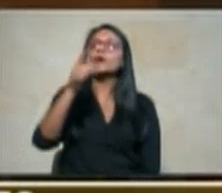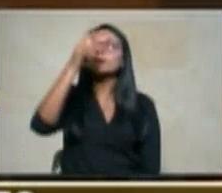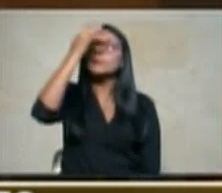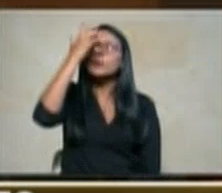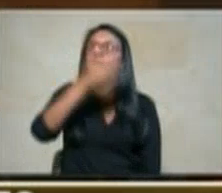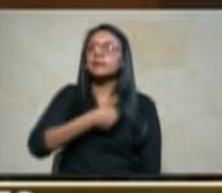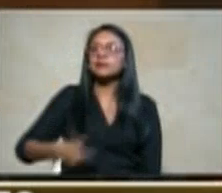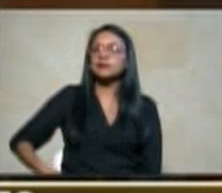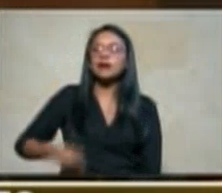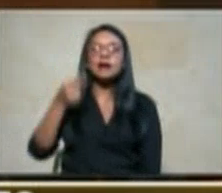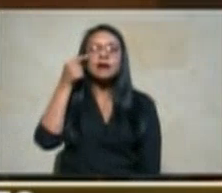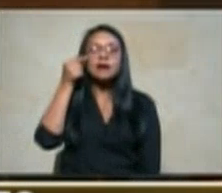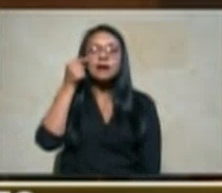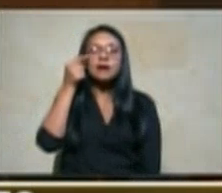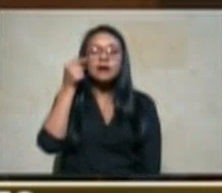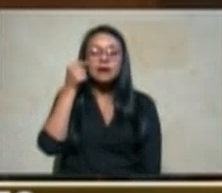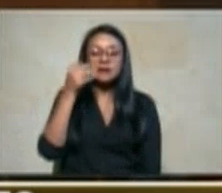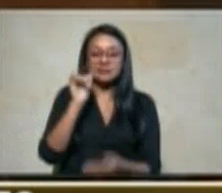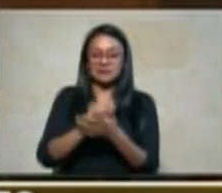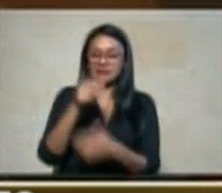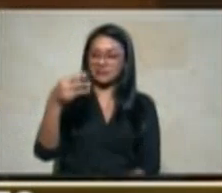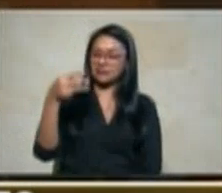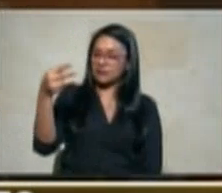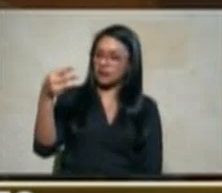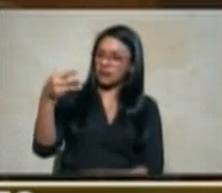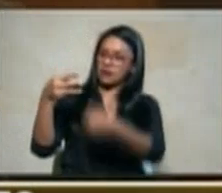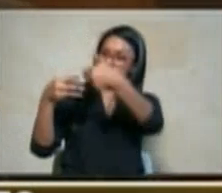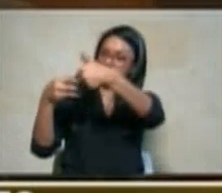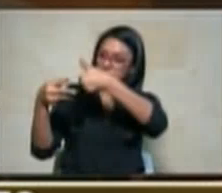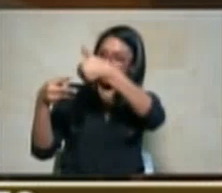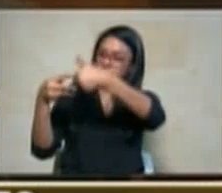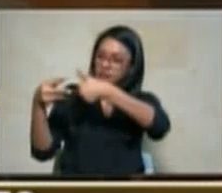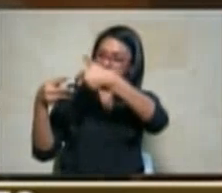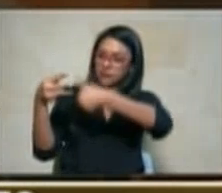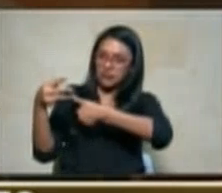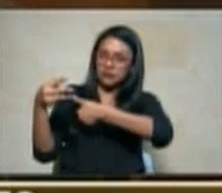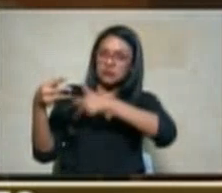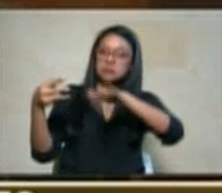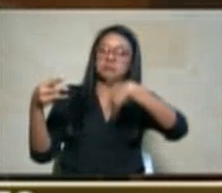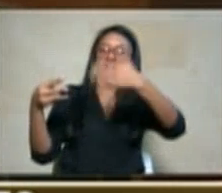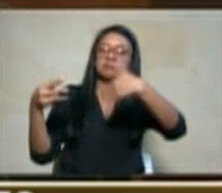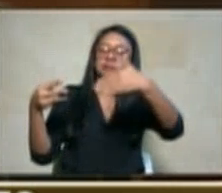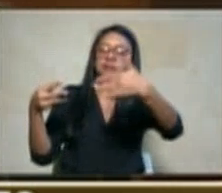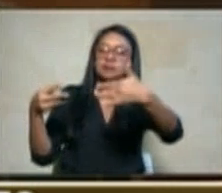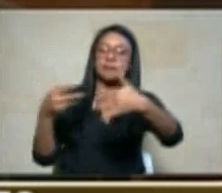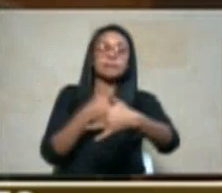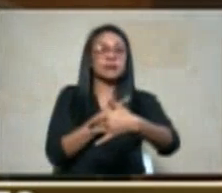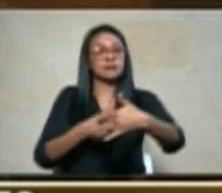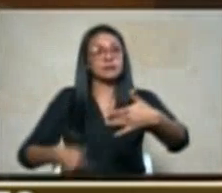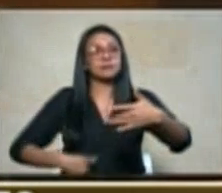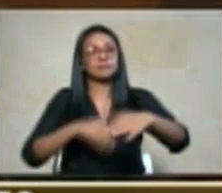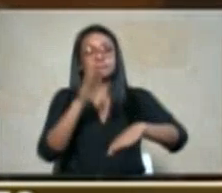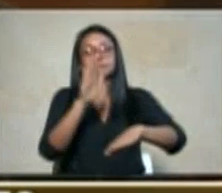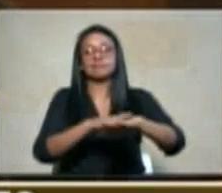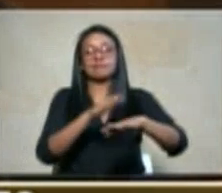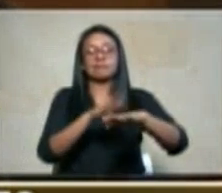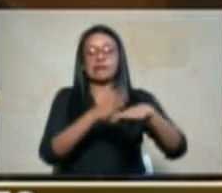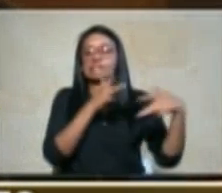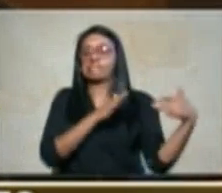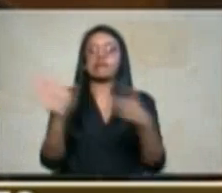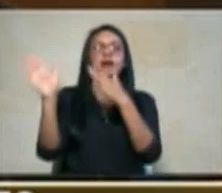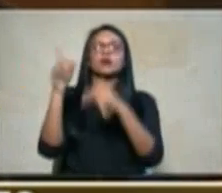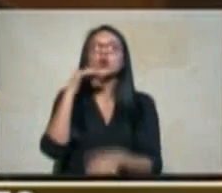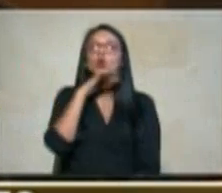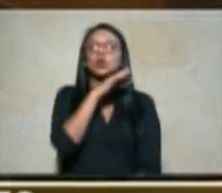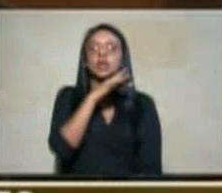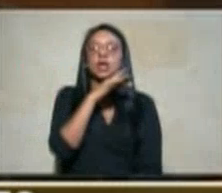Manuel Santos, con ocasión de estas tres recomendaciones y después de haberlo hecho presidente, salió con una grosería